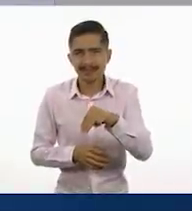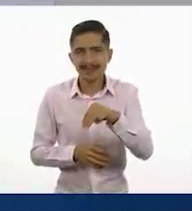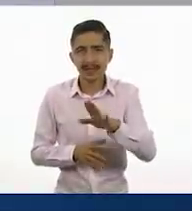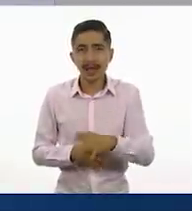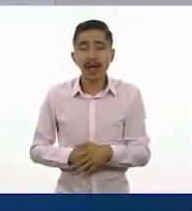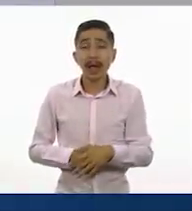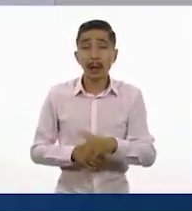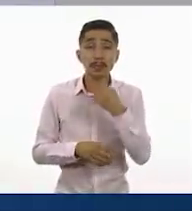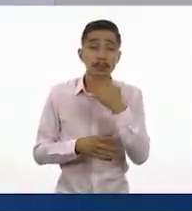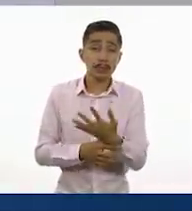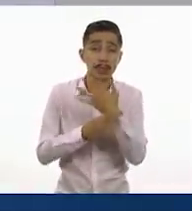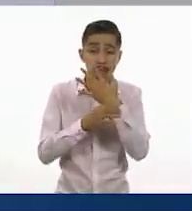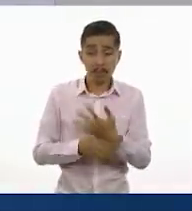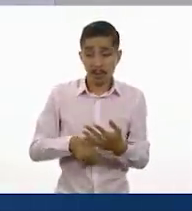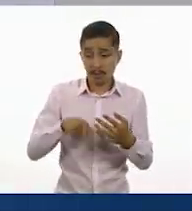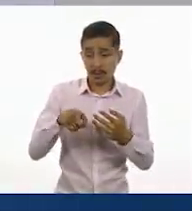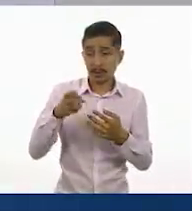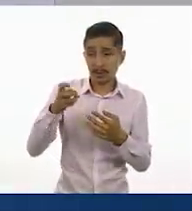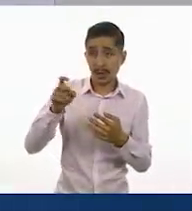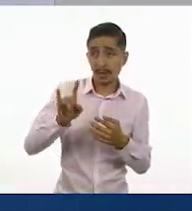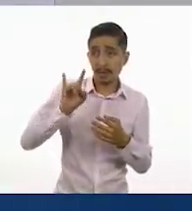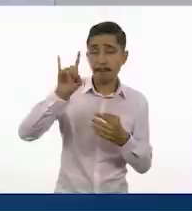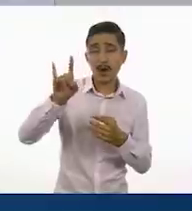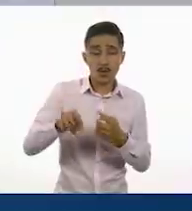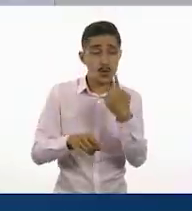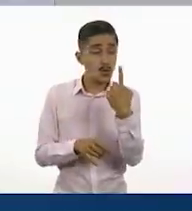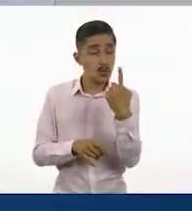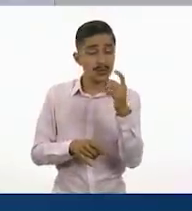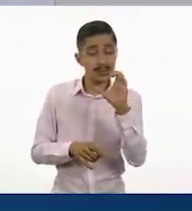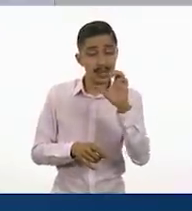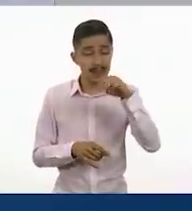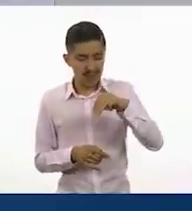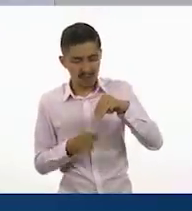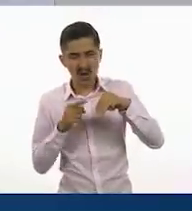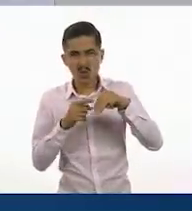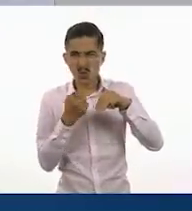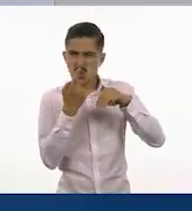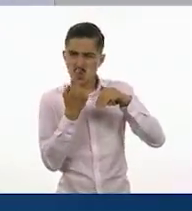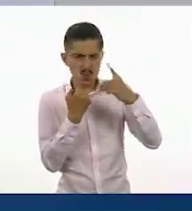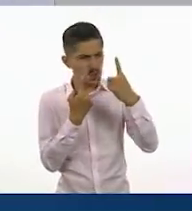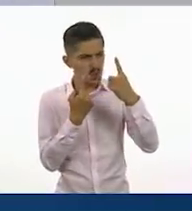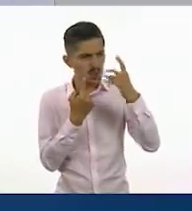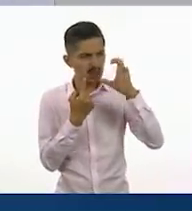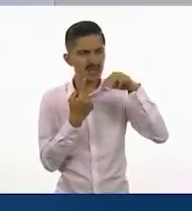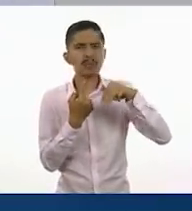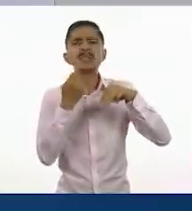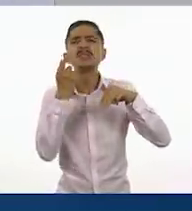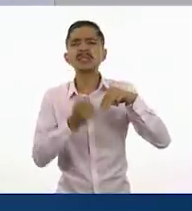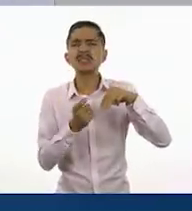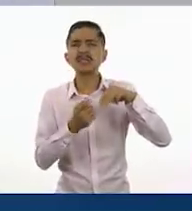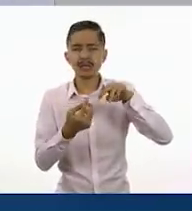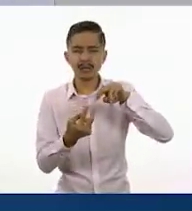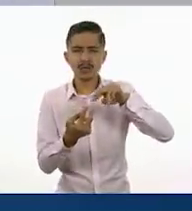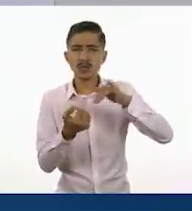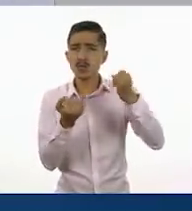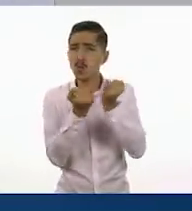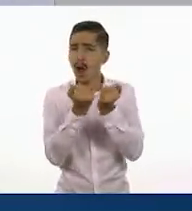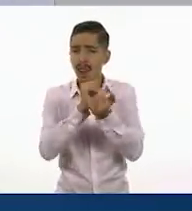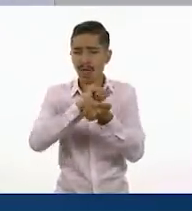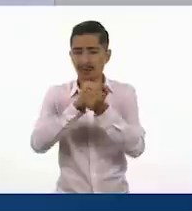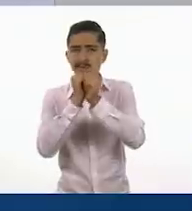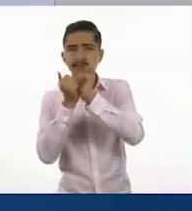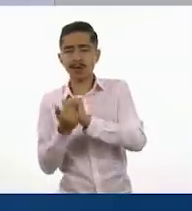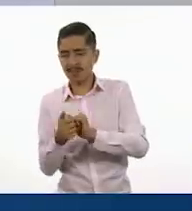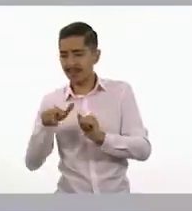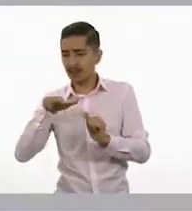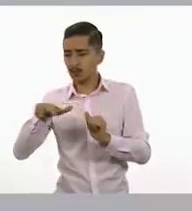escala nos dice es que 1 centímetro de la maqueta representa 18 centímetros Centímetros.